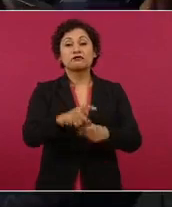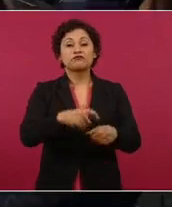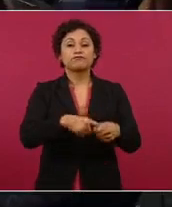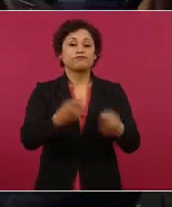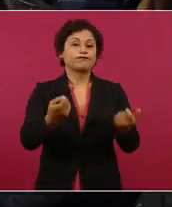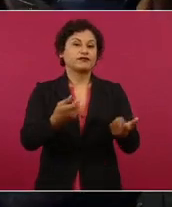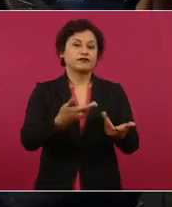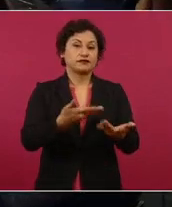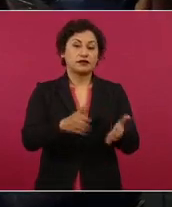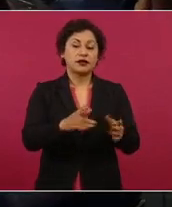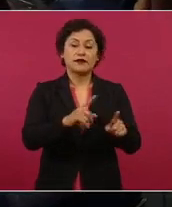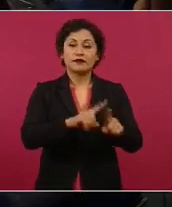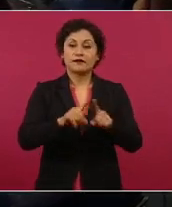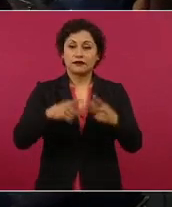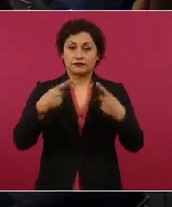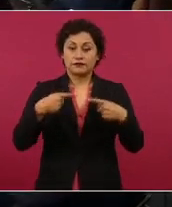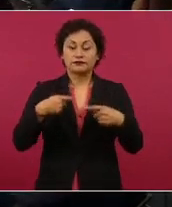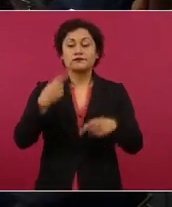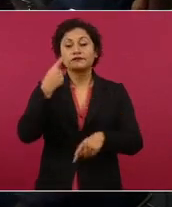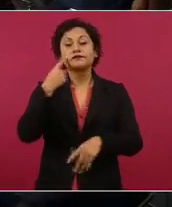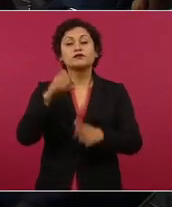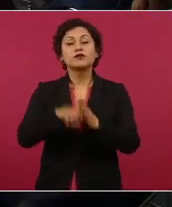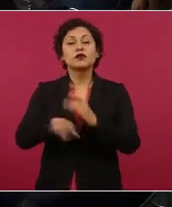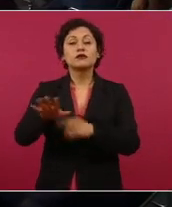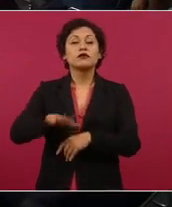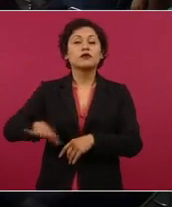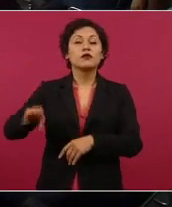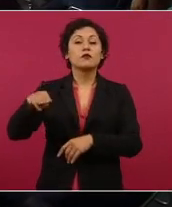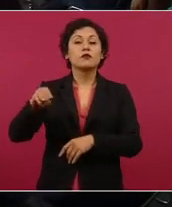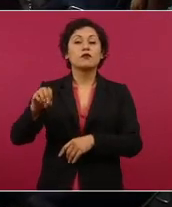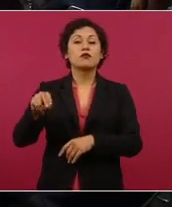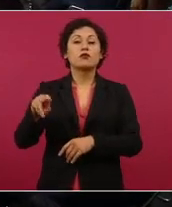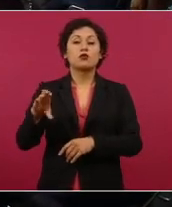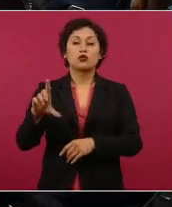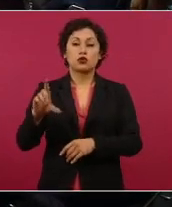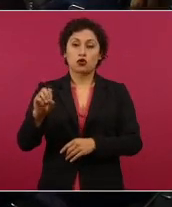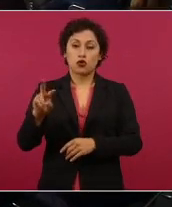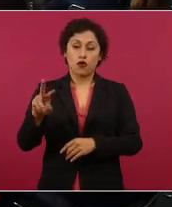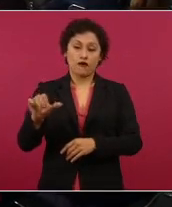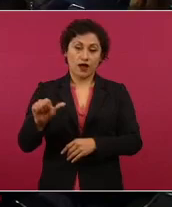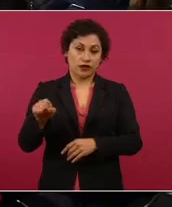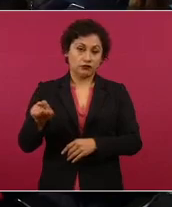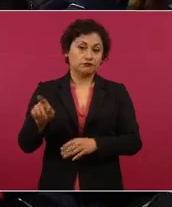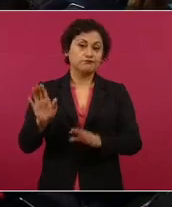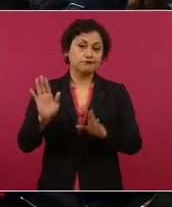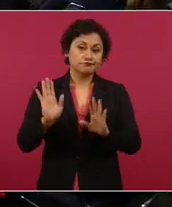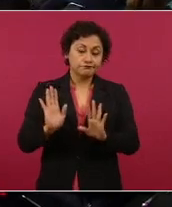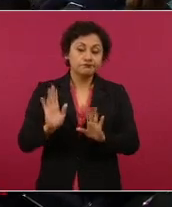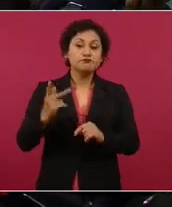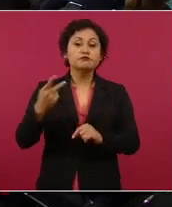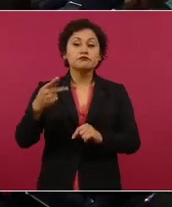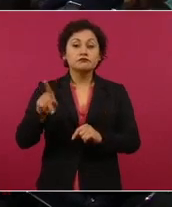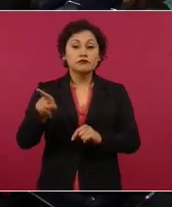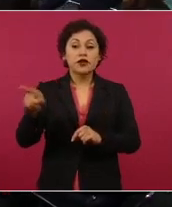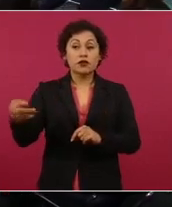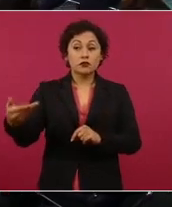planta en Monclova, pero nos piden rescate, eso